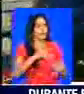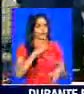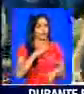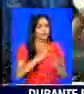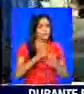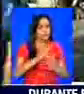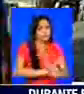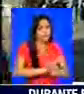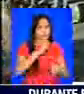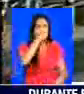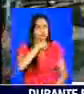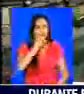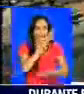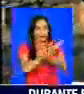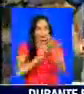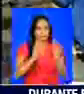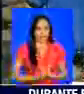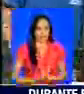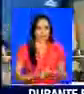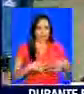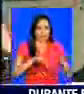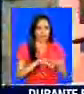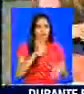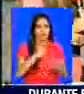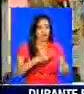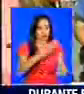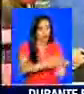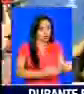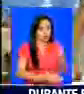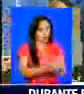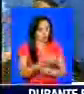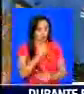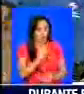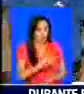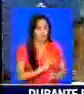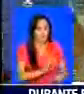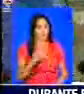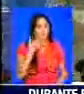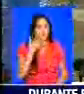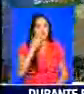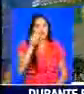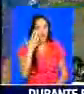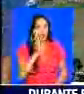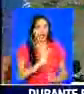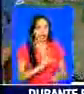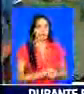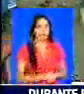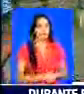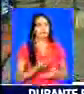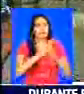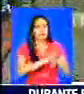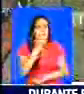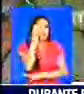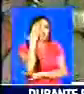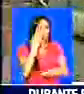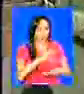la piel, que es importante, hay que salir con un busito, ¿verdad? Preferencia de color blanco, pero también el protector solar, que es